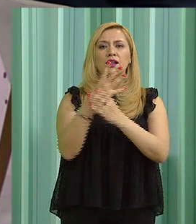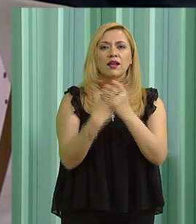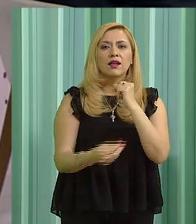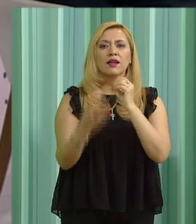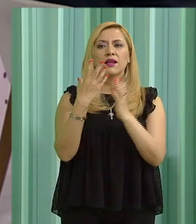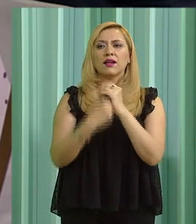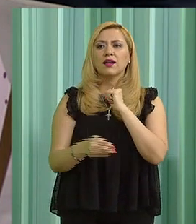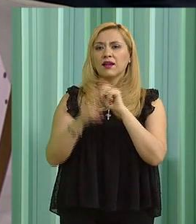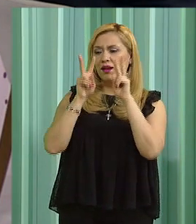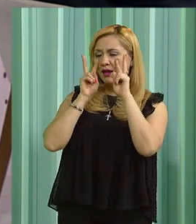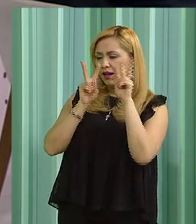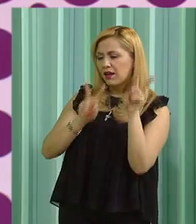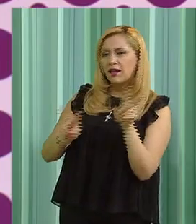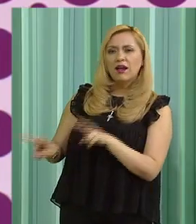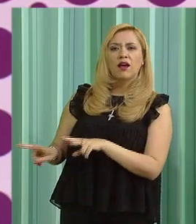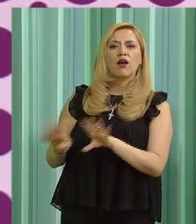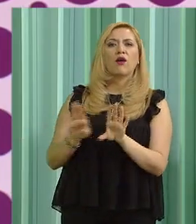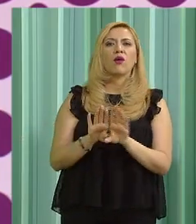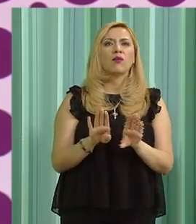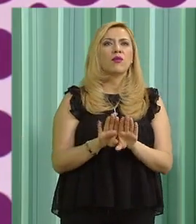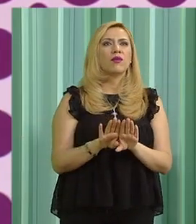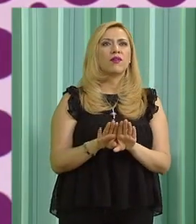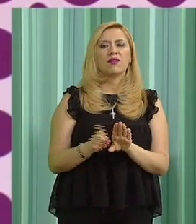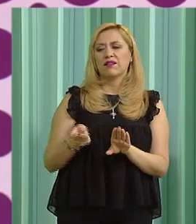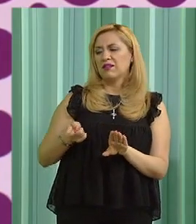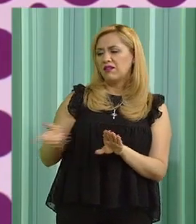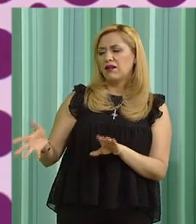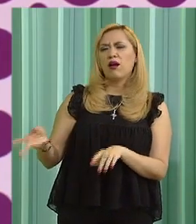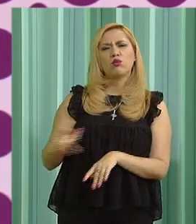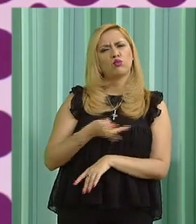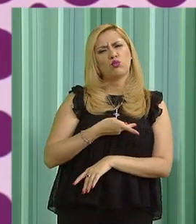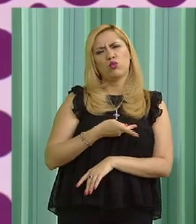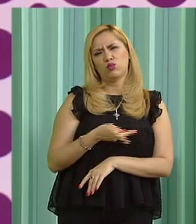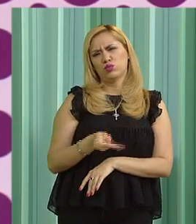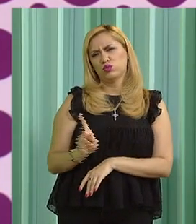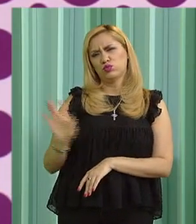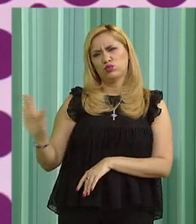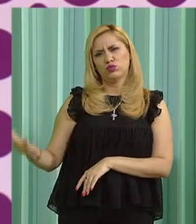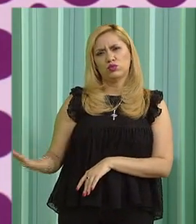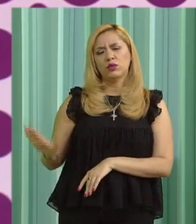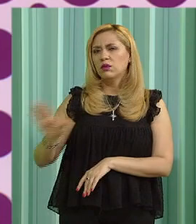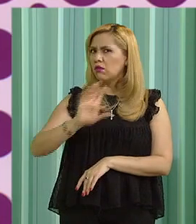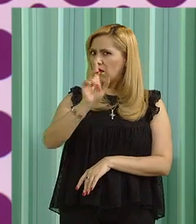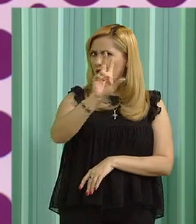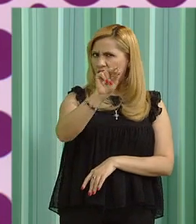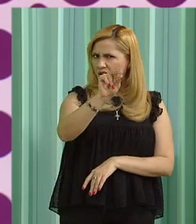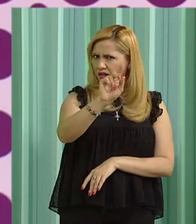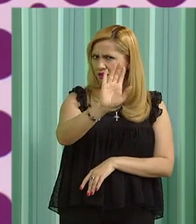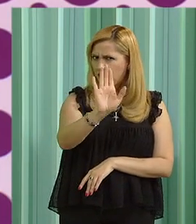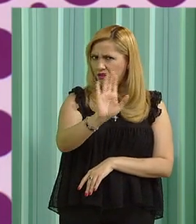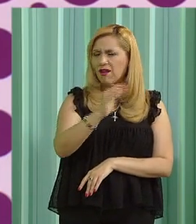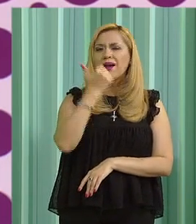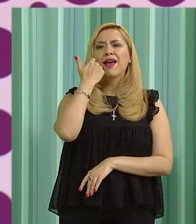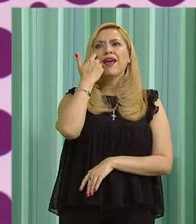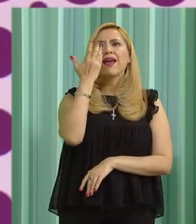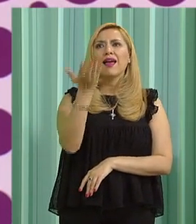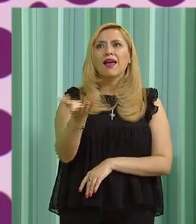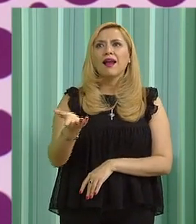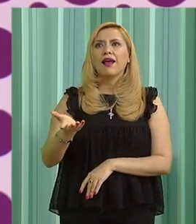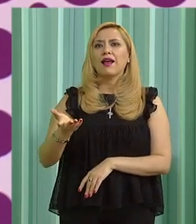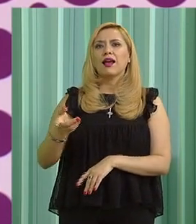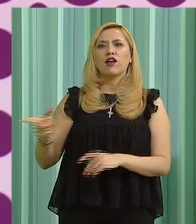se perciba o se vea como víctimas, no queremos revictimizar a esta población. Lo que queremos es